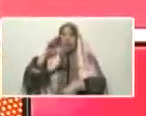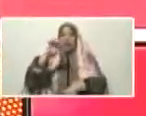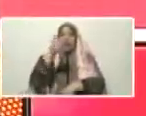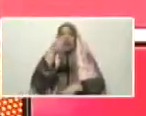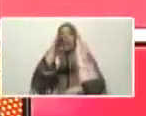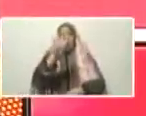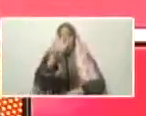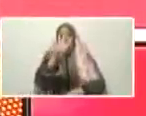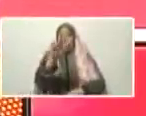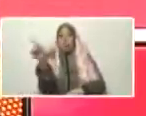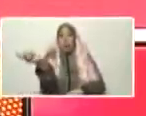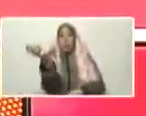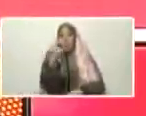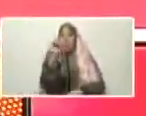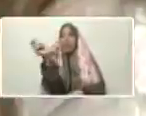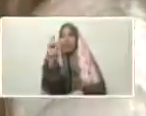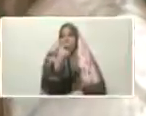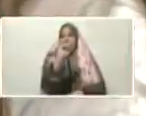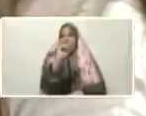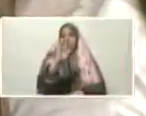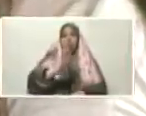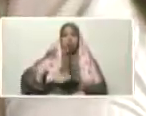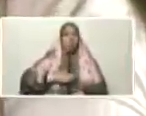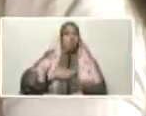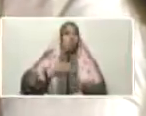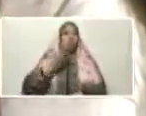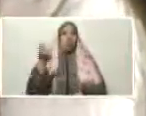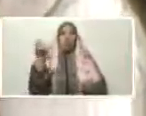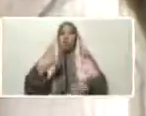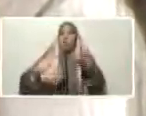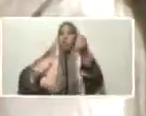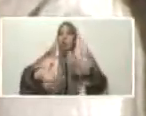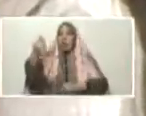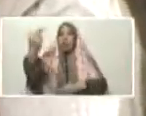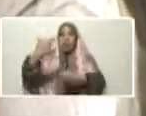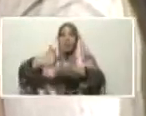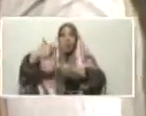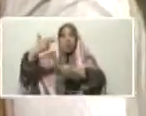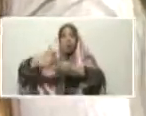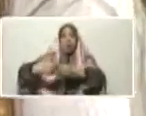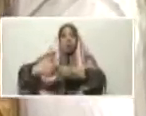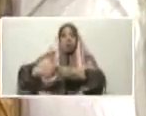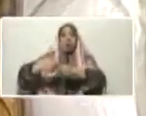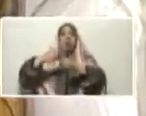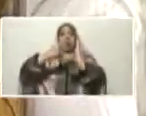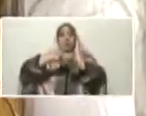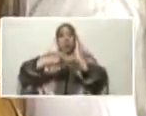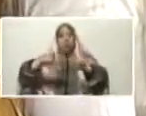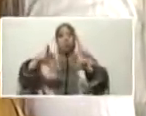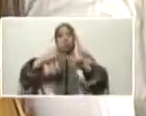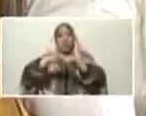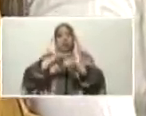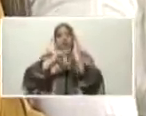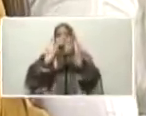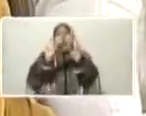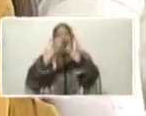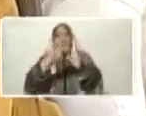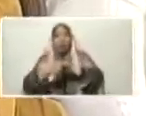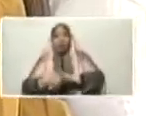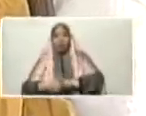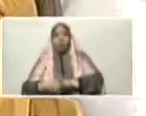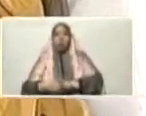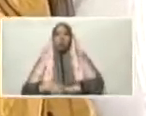ms hasta que bueno fuimos generando nuevas fuentes de riqueza el